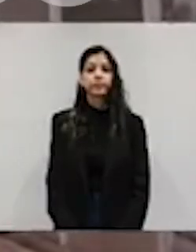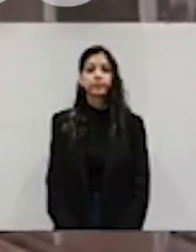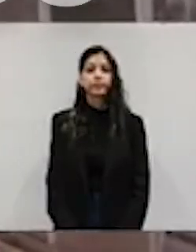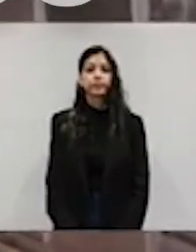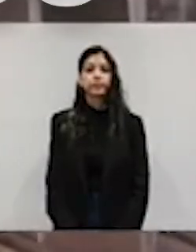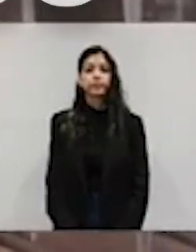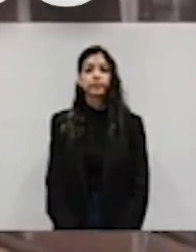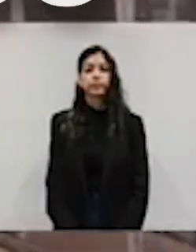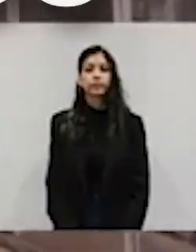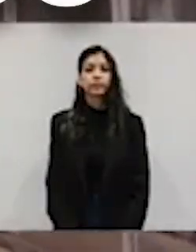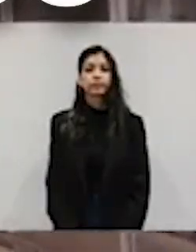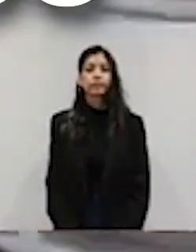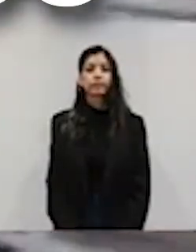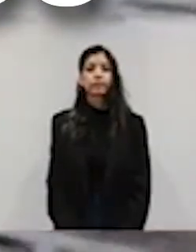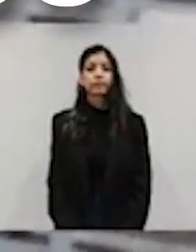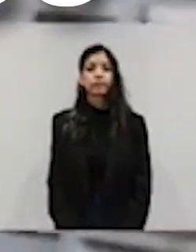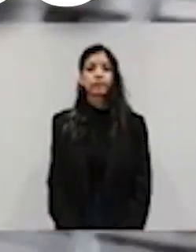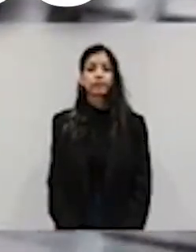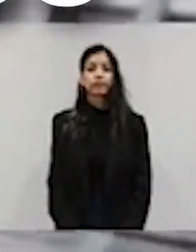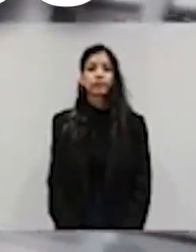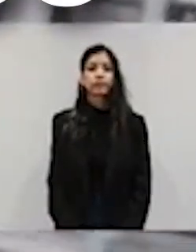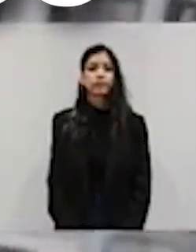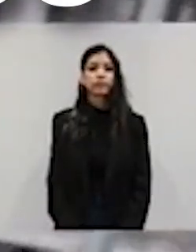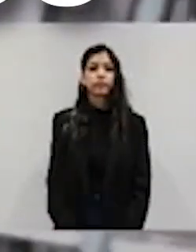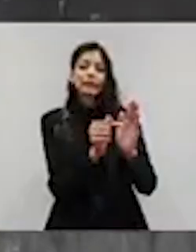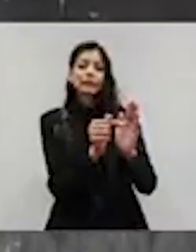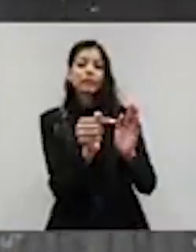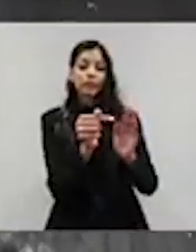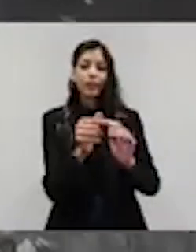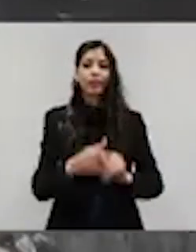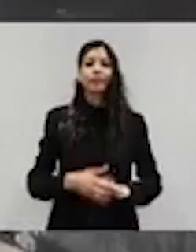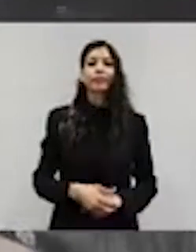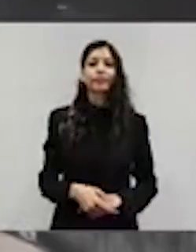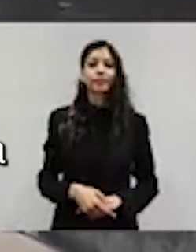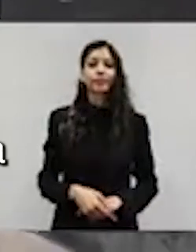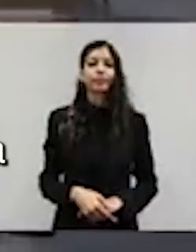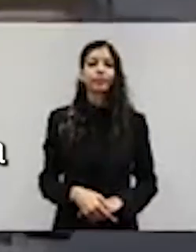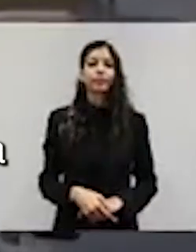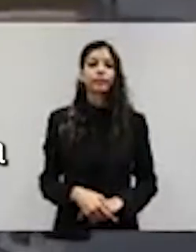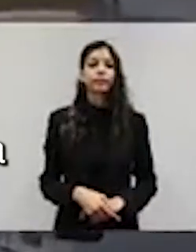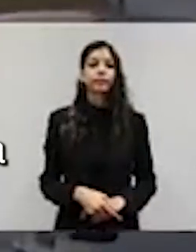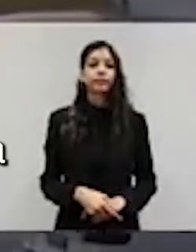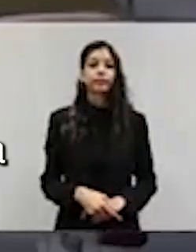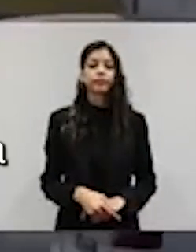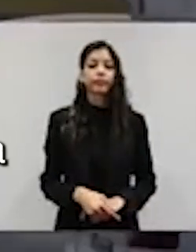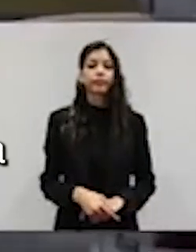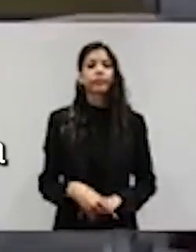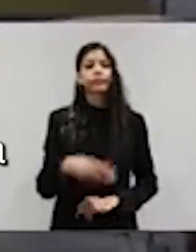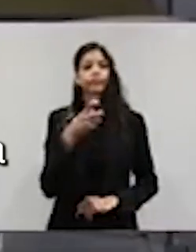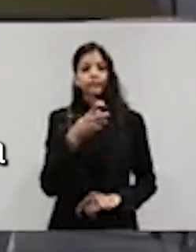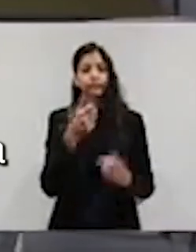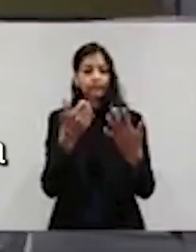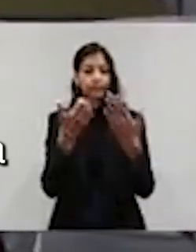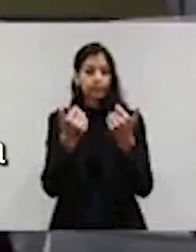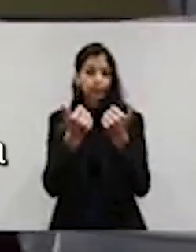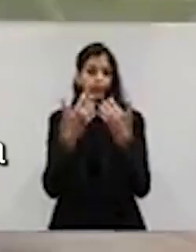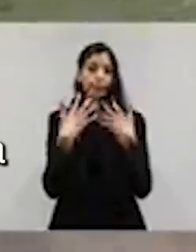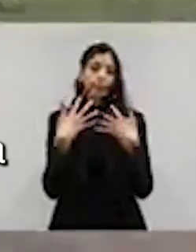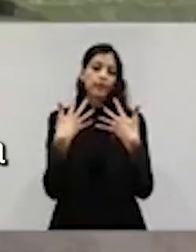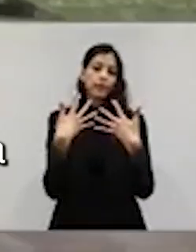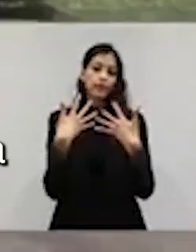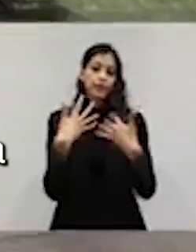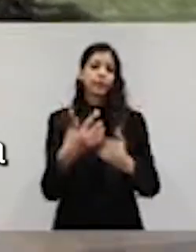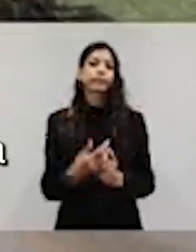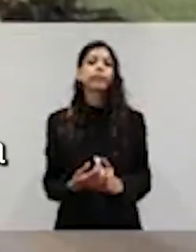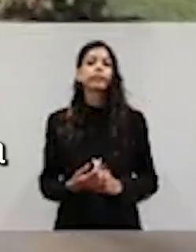de 5.200 millones de pesos. Para dimensionarlo, cada cuartel costó